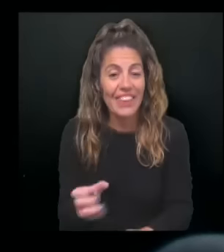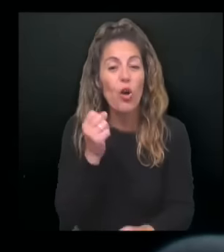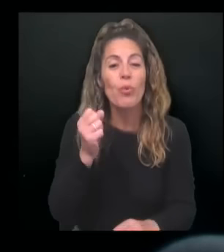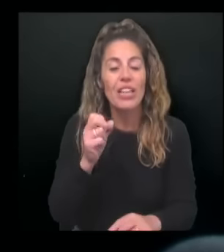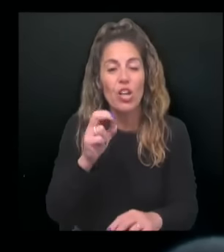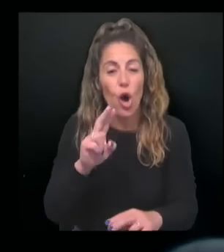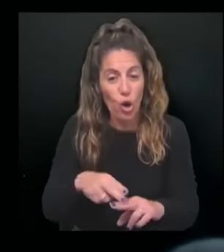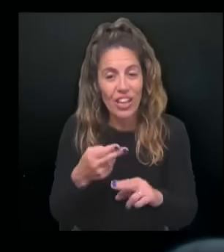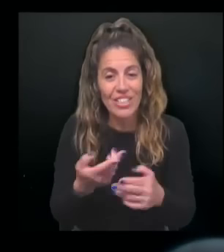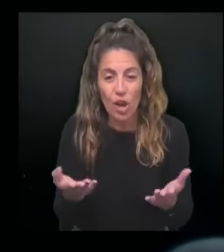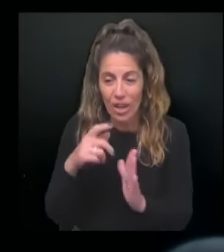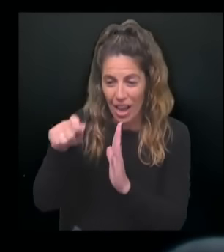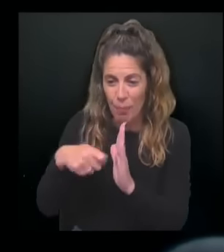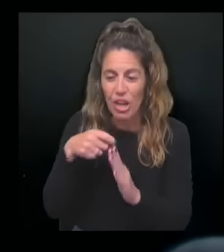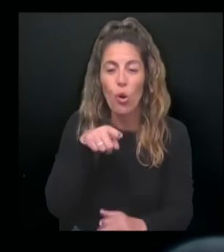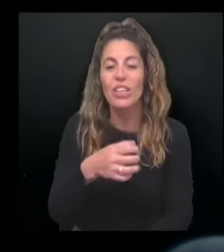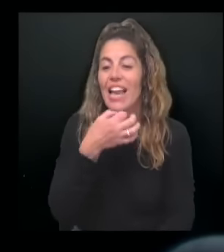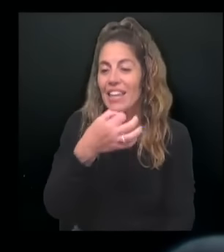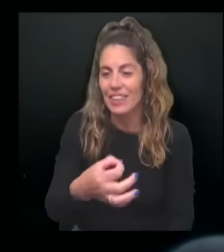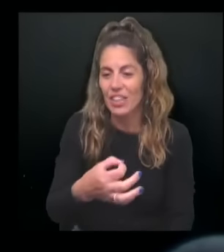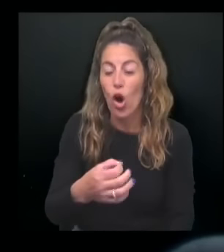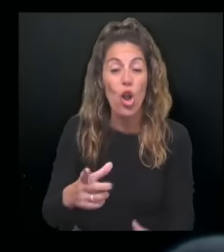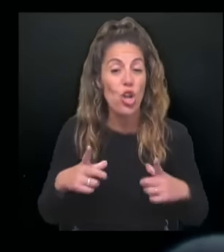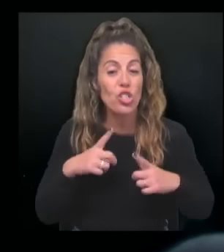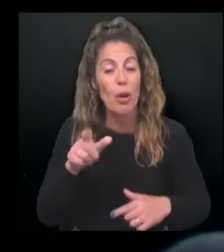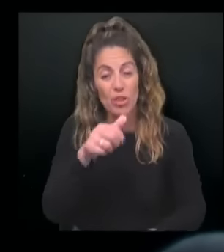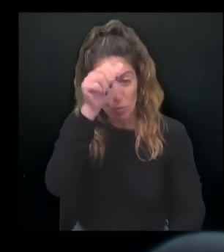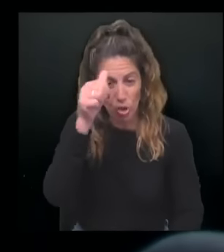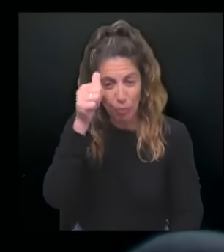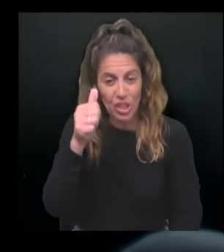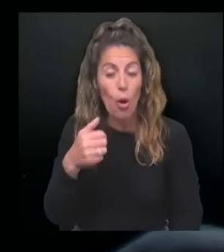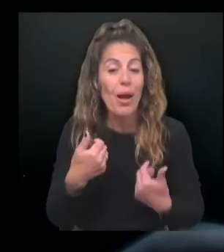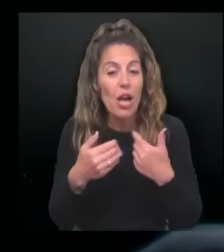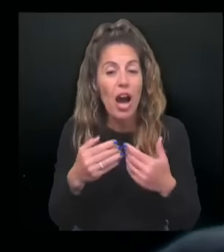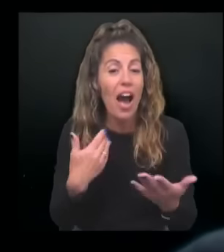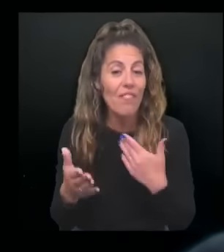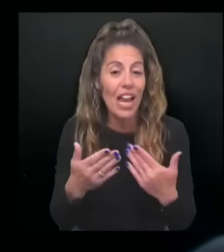la película. A ustedes les digo que los espero el próximo domingo para conversar,